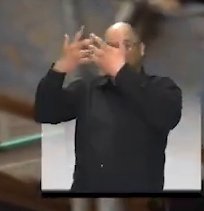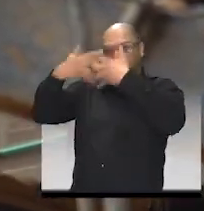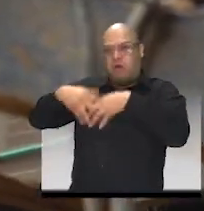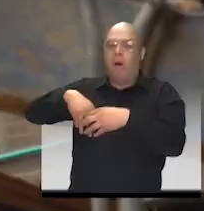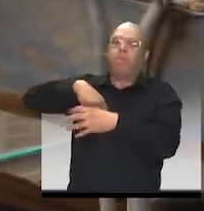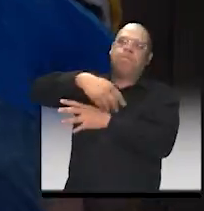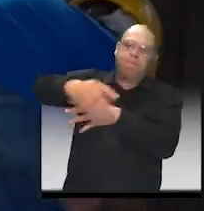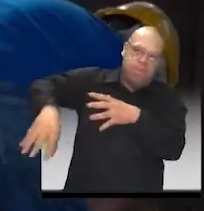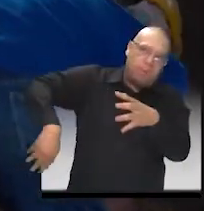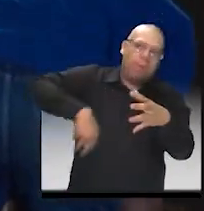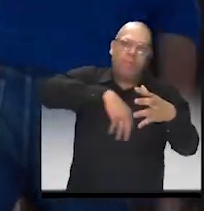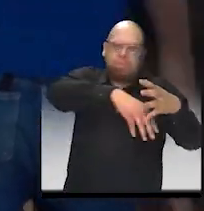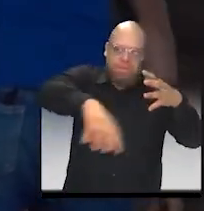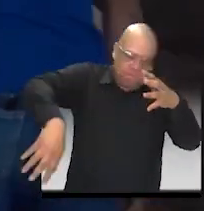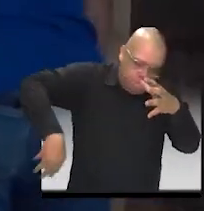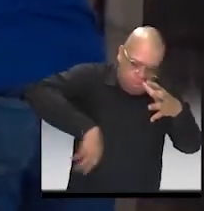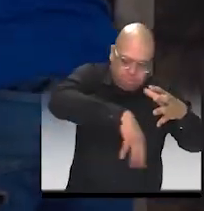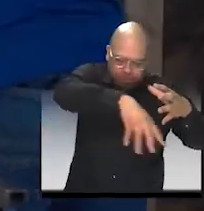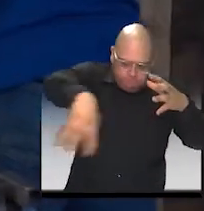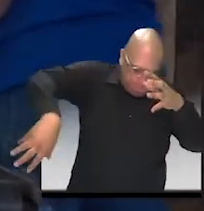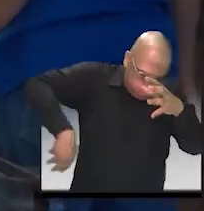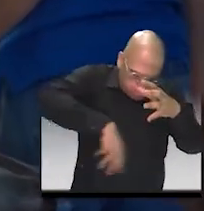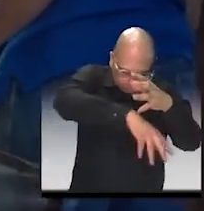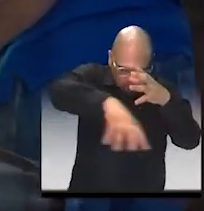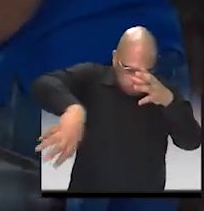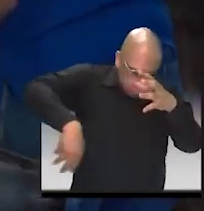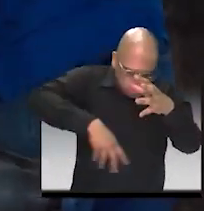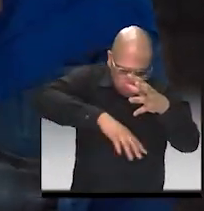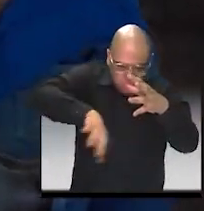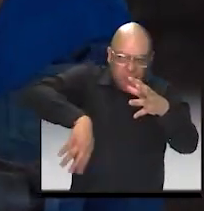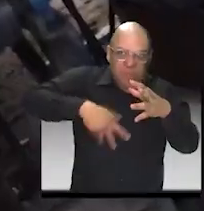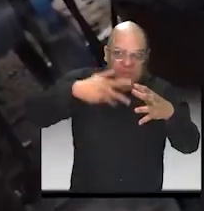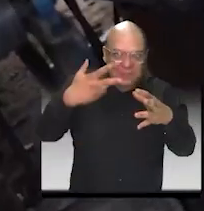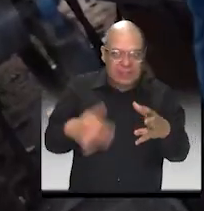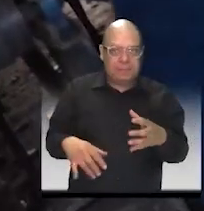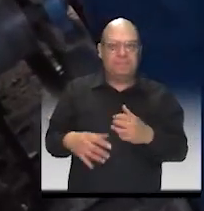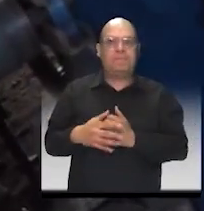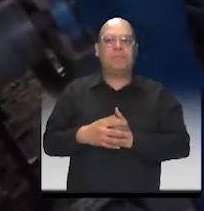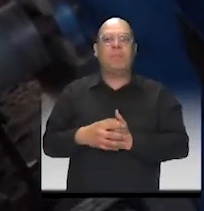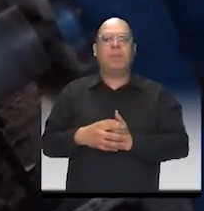muelen. Luego pasan por una máquina extrusora donde